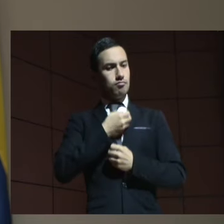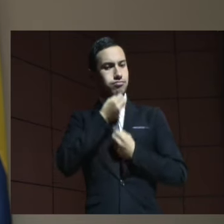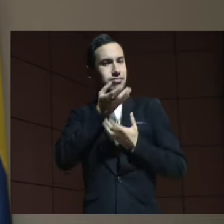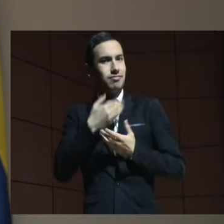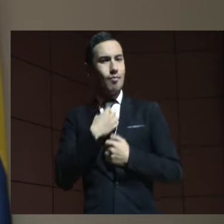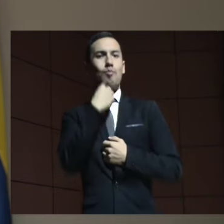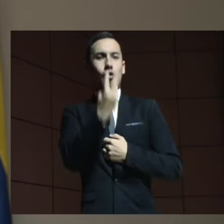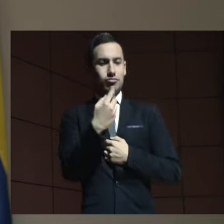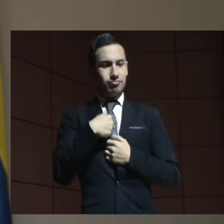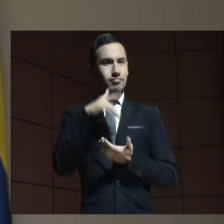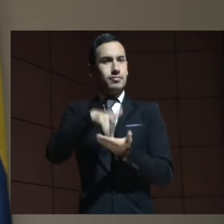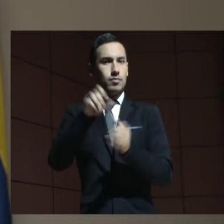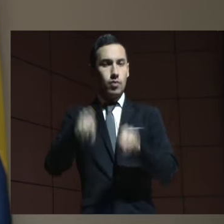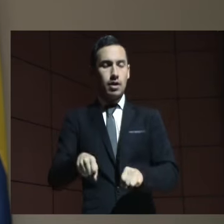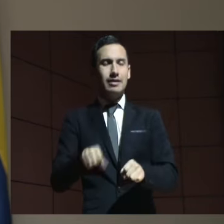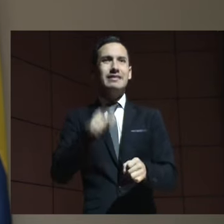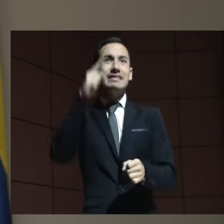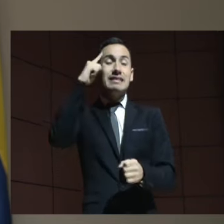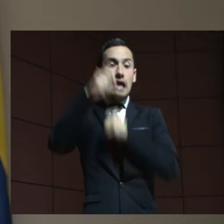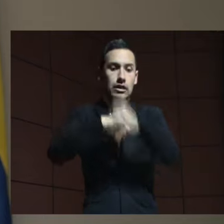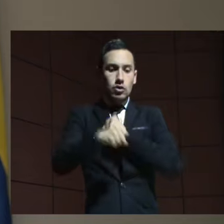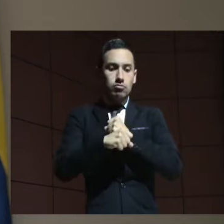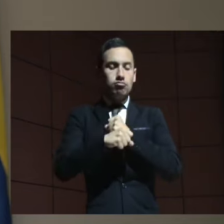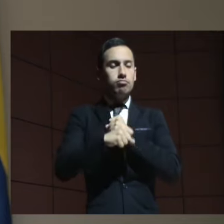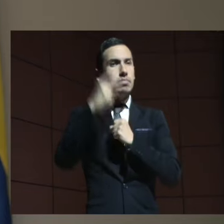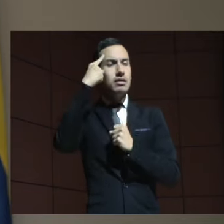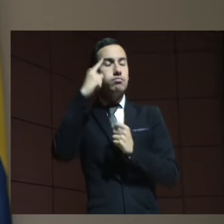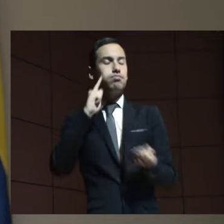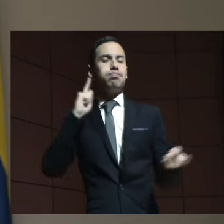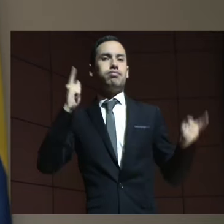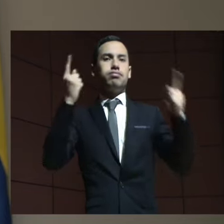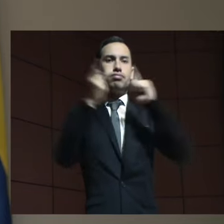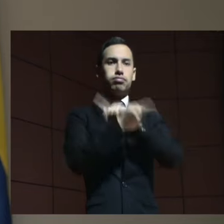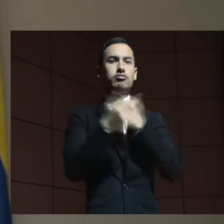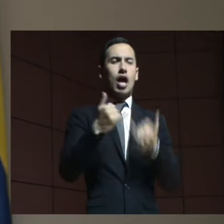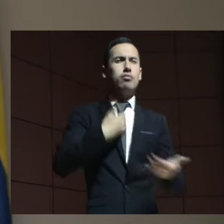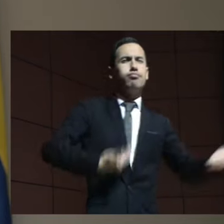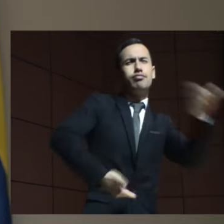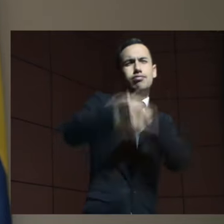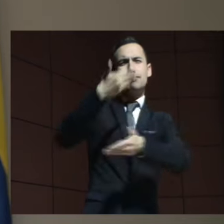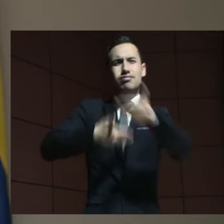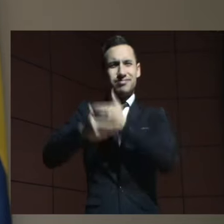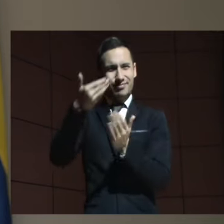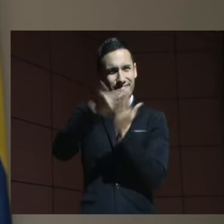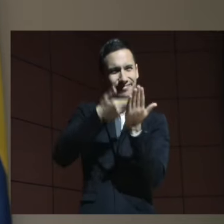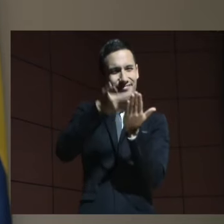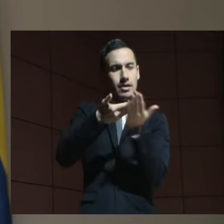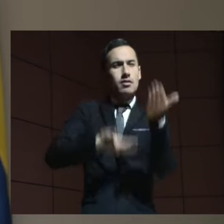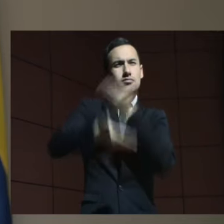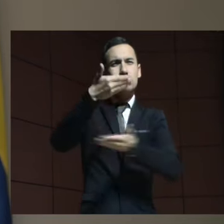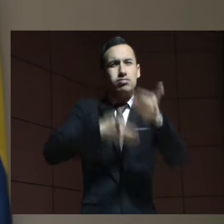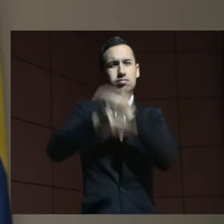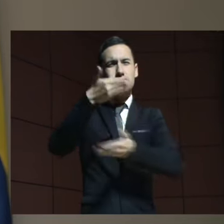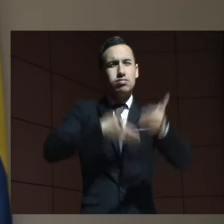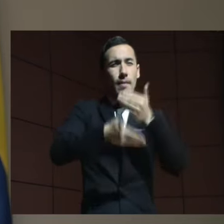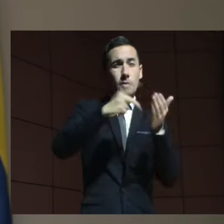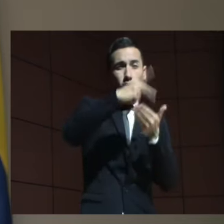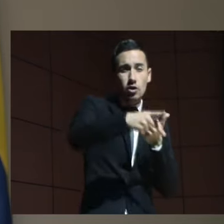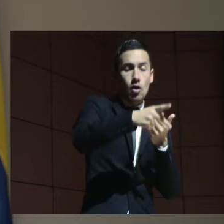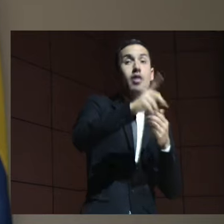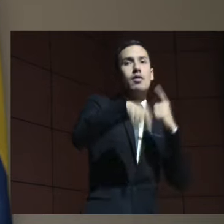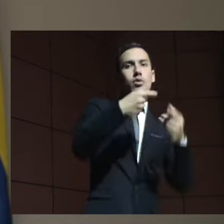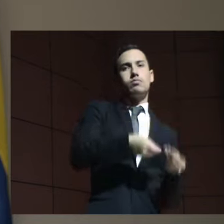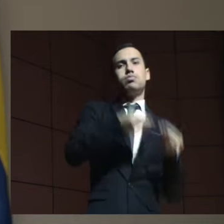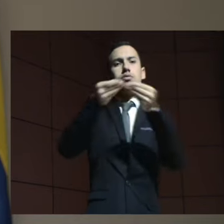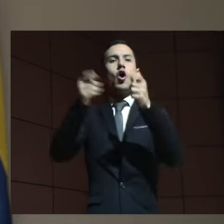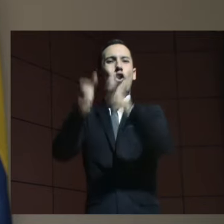finalizar este año podamos ya tener un texto definitivo y socializado para luego proceder a su presentación